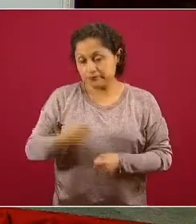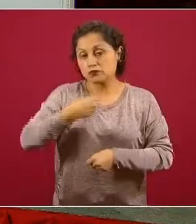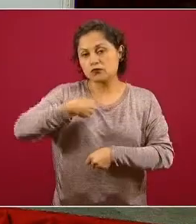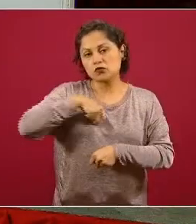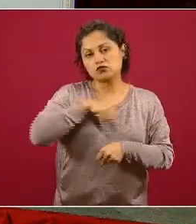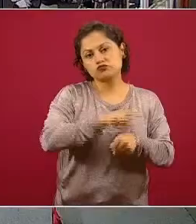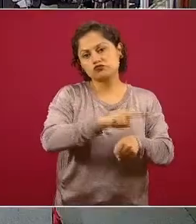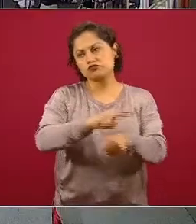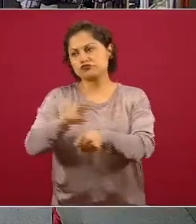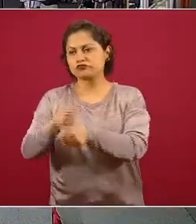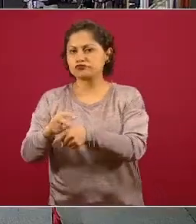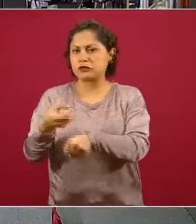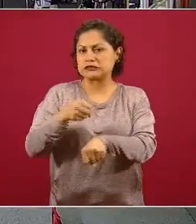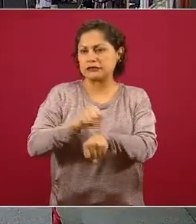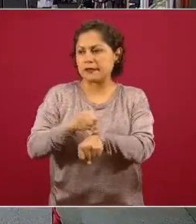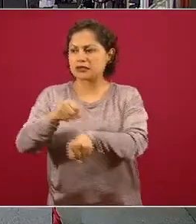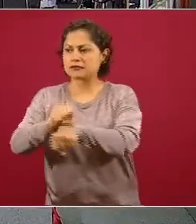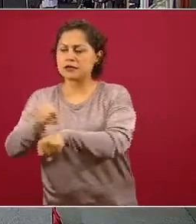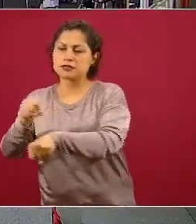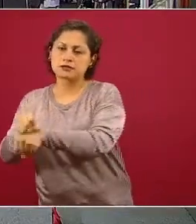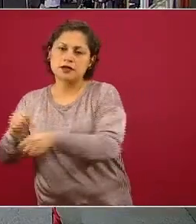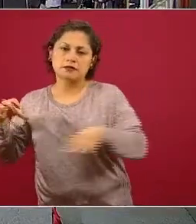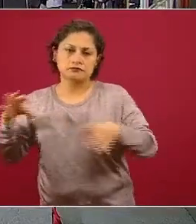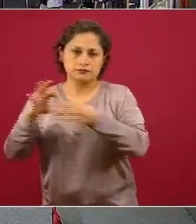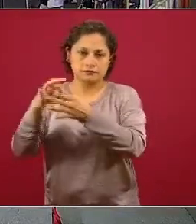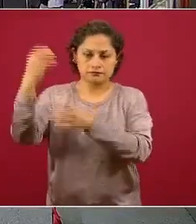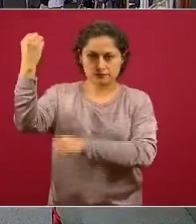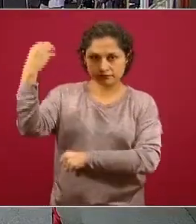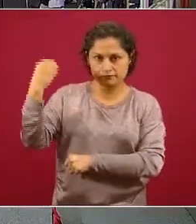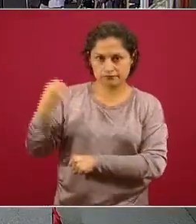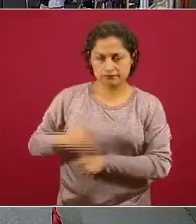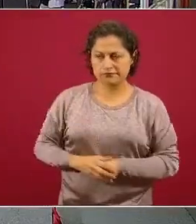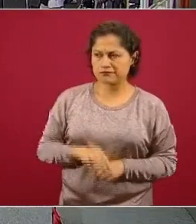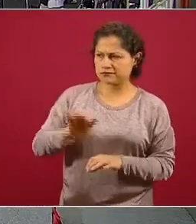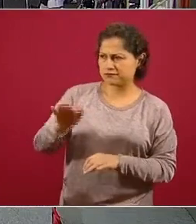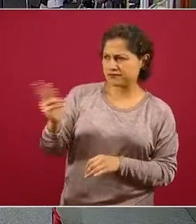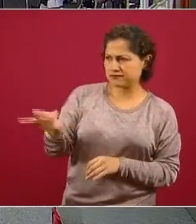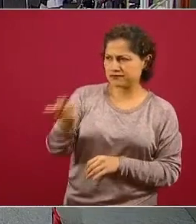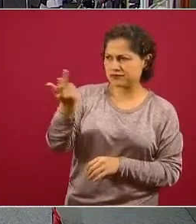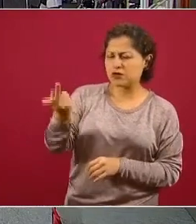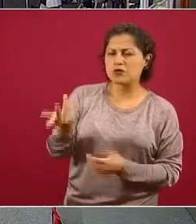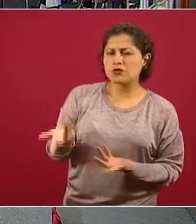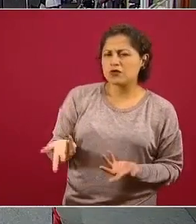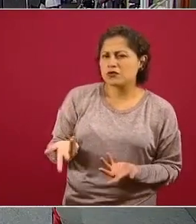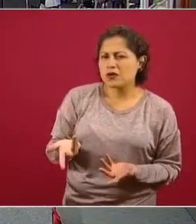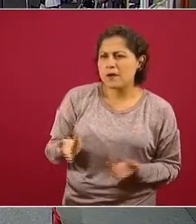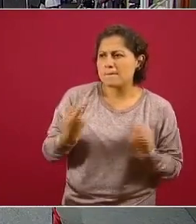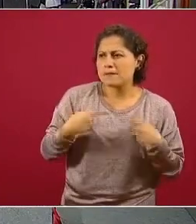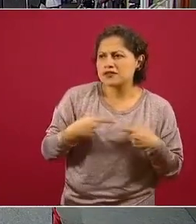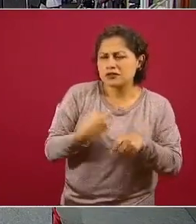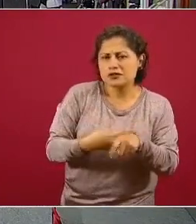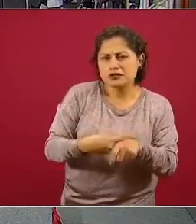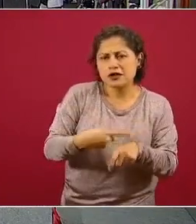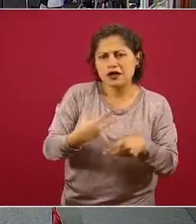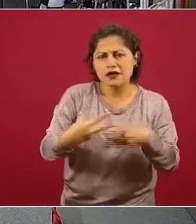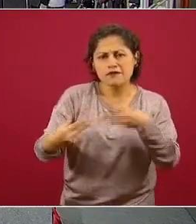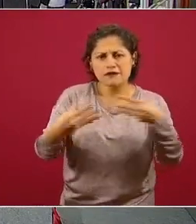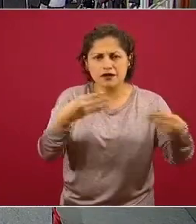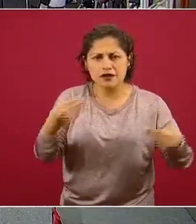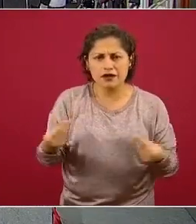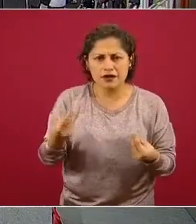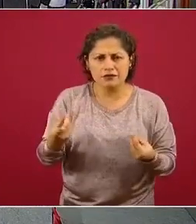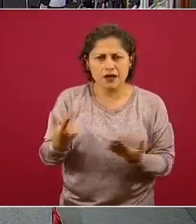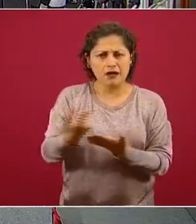semáforo. Entonces, ¿cuál es el peso que tiene el número de casos detectados? ¿Qué peso tiene? El semáforo, lo hemos